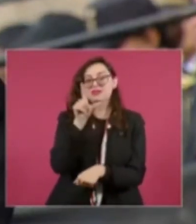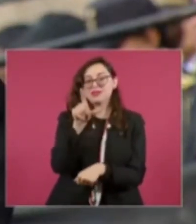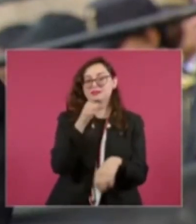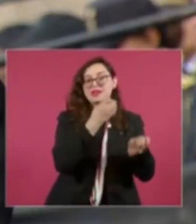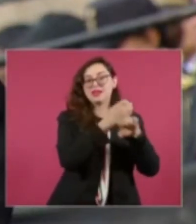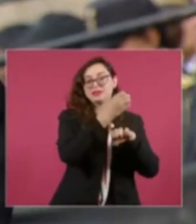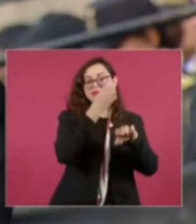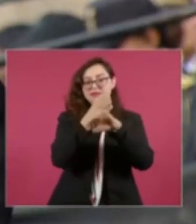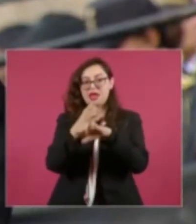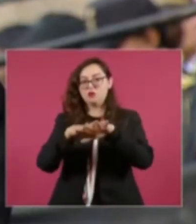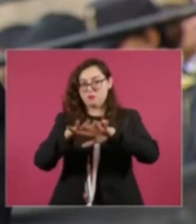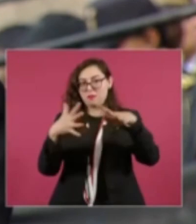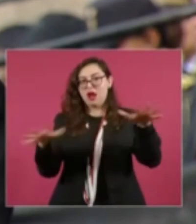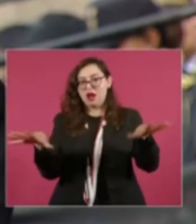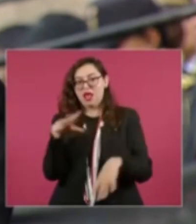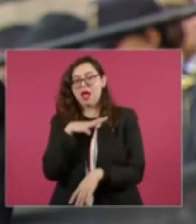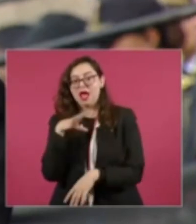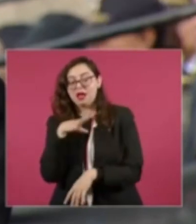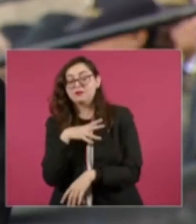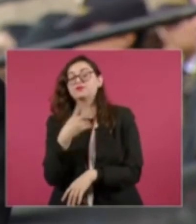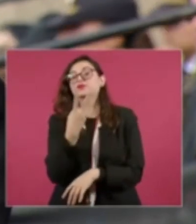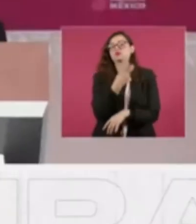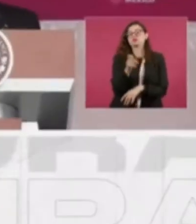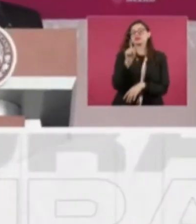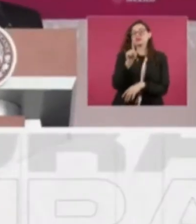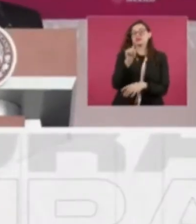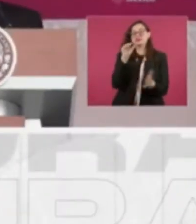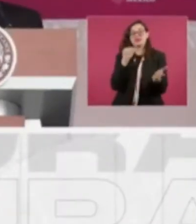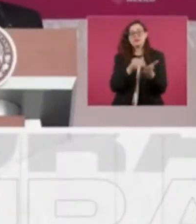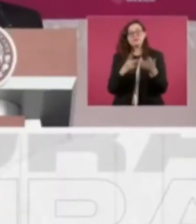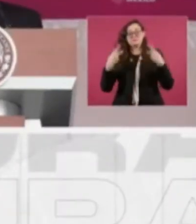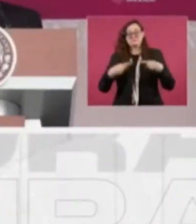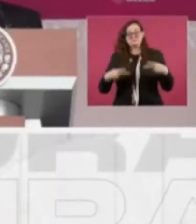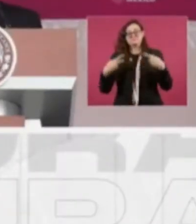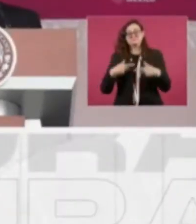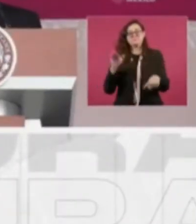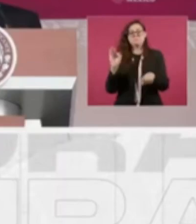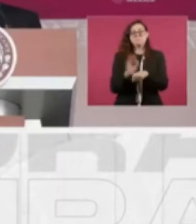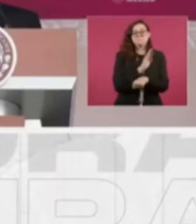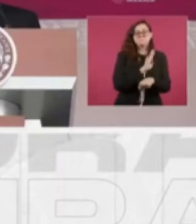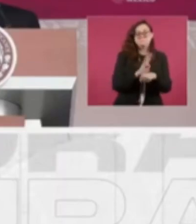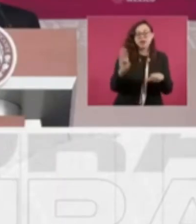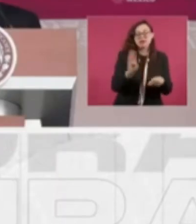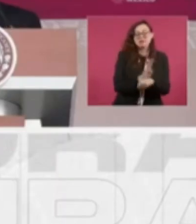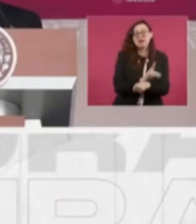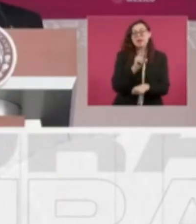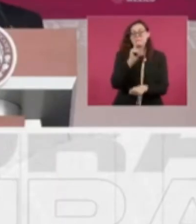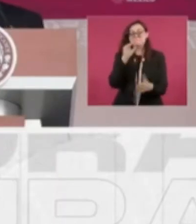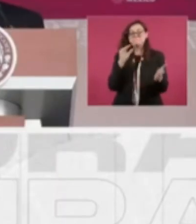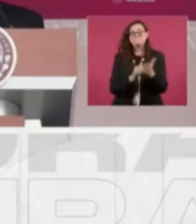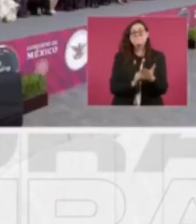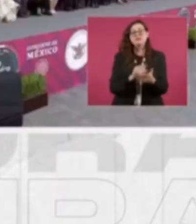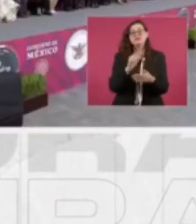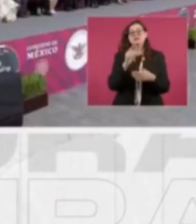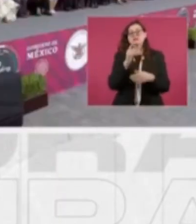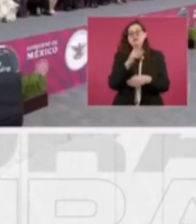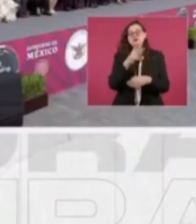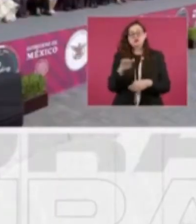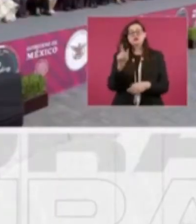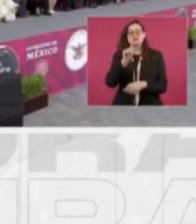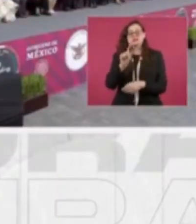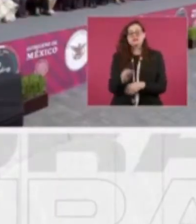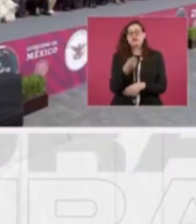Paisana, es todo. Arriba, arriba Navojoa. Arriba en América y nos llevamos al Chivas. Se las metimos